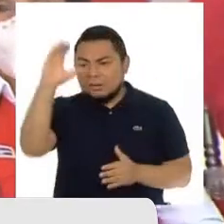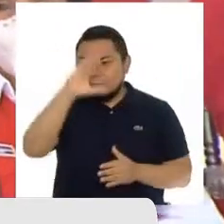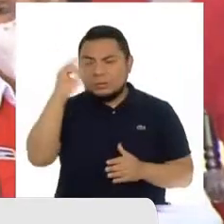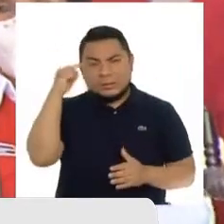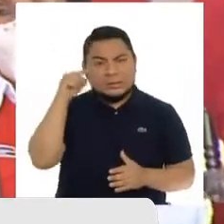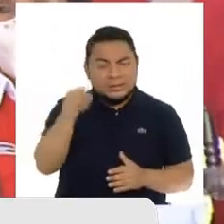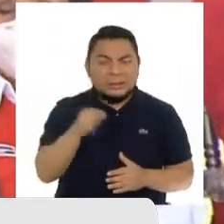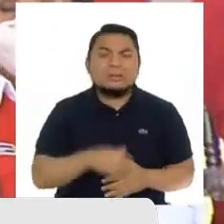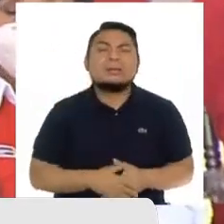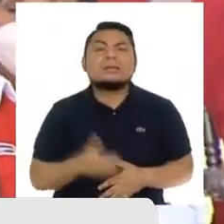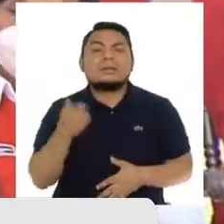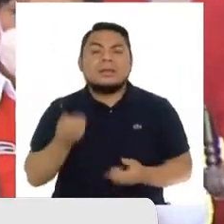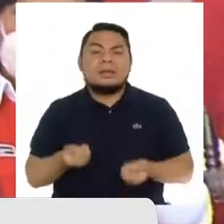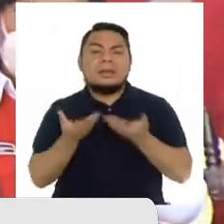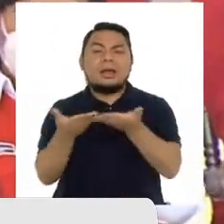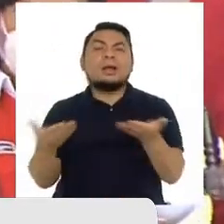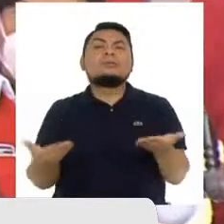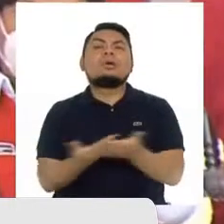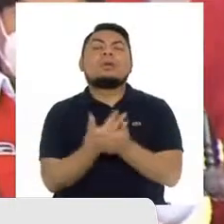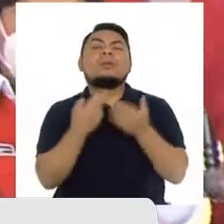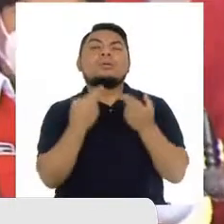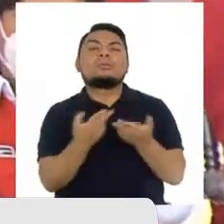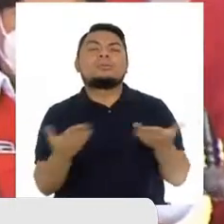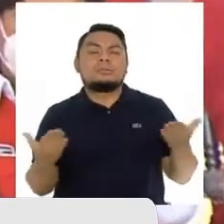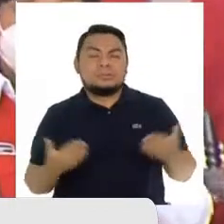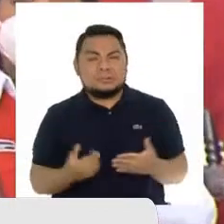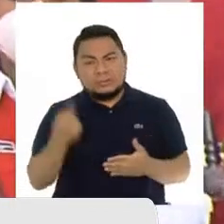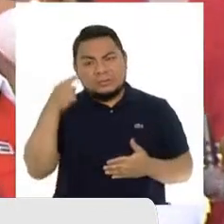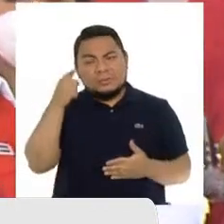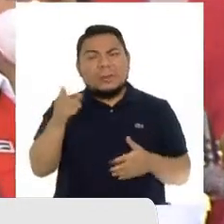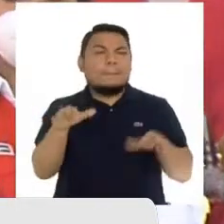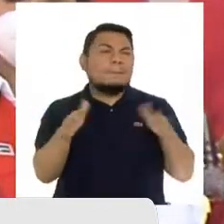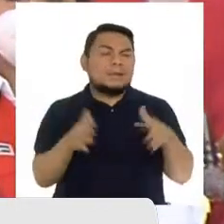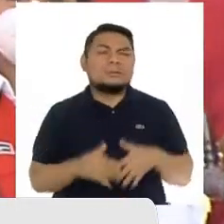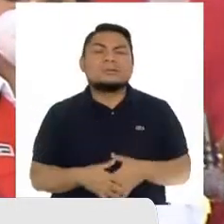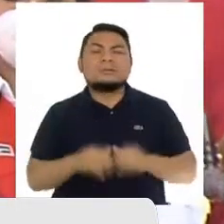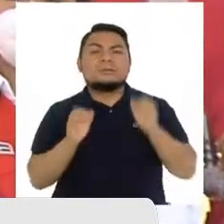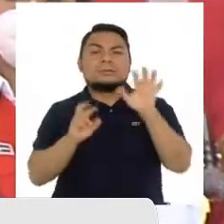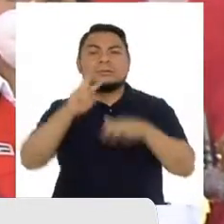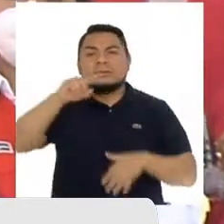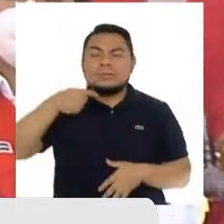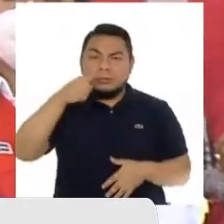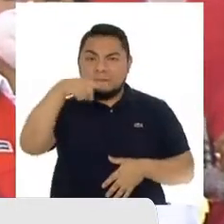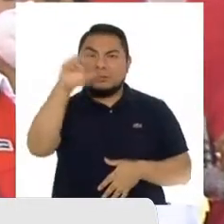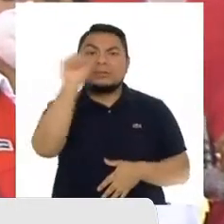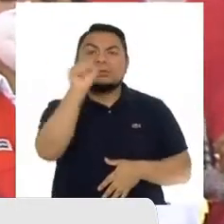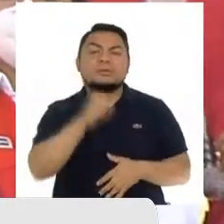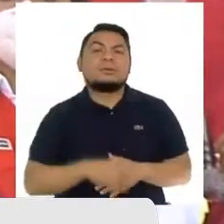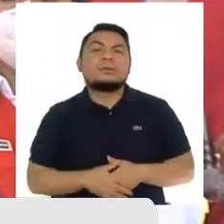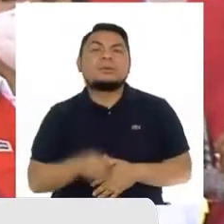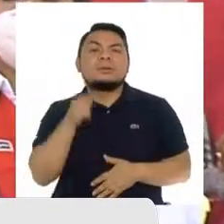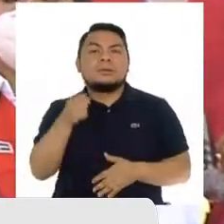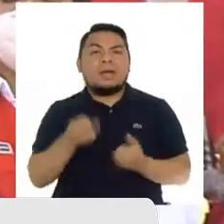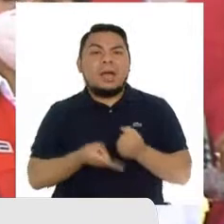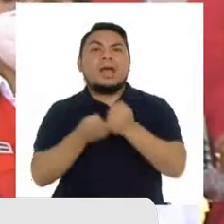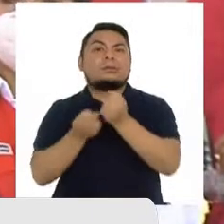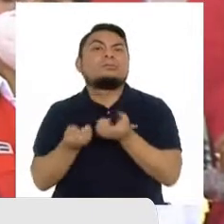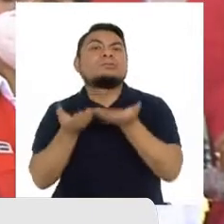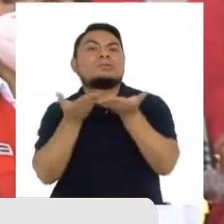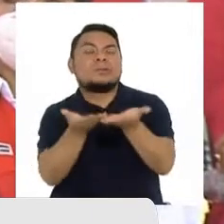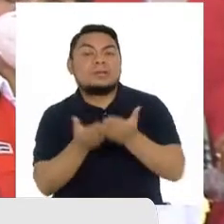ello generar nuevos recursos por alrededor de 12 mil millones de soles asegurando